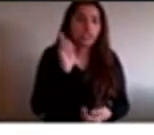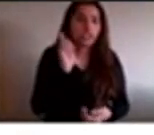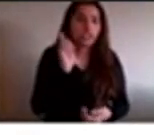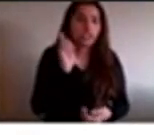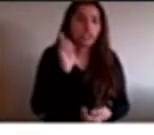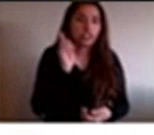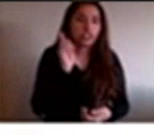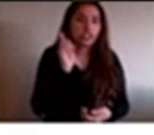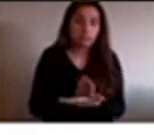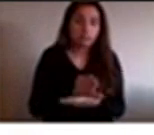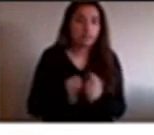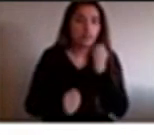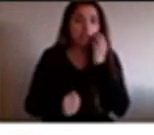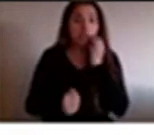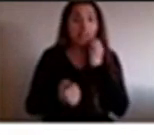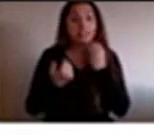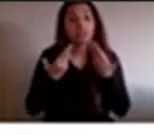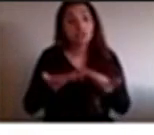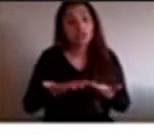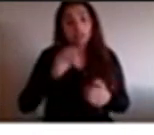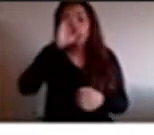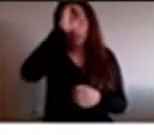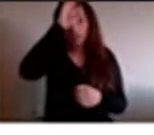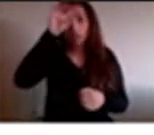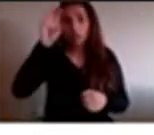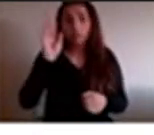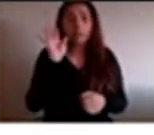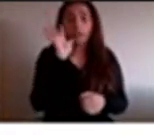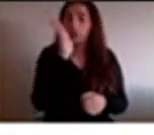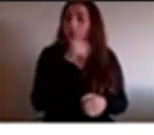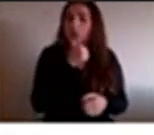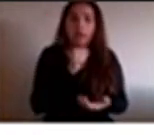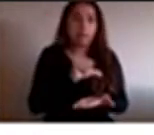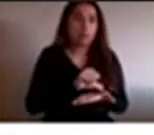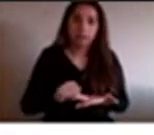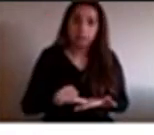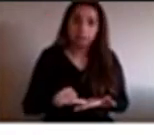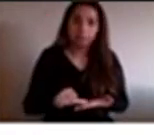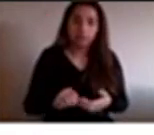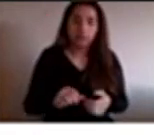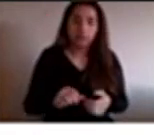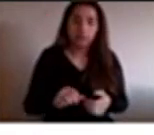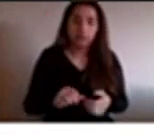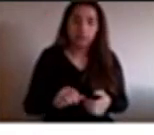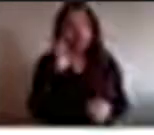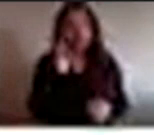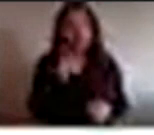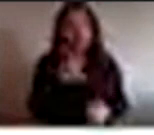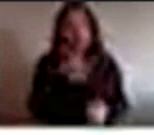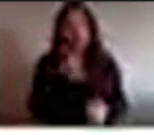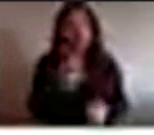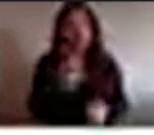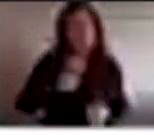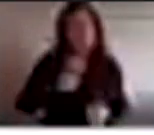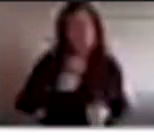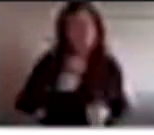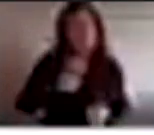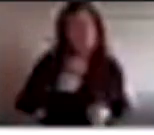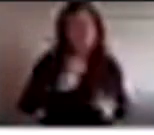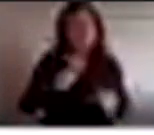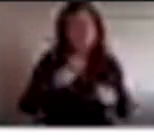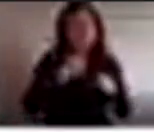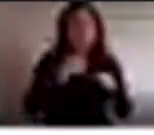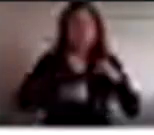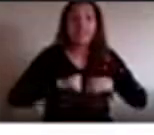disciplinaria para el gerente público que no cumpla con la cuota del sector público.